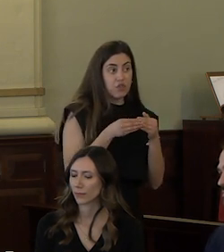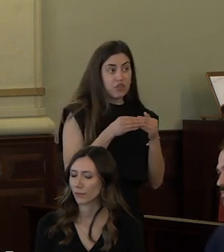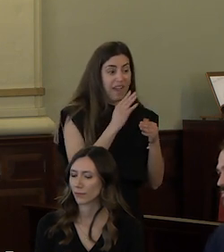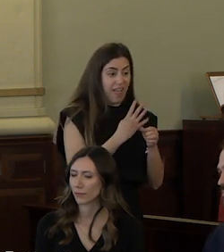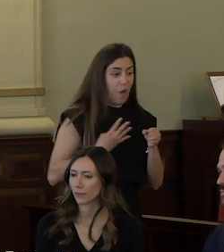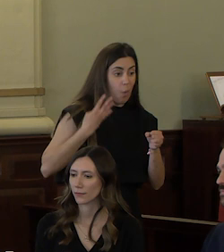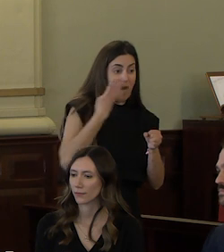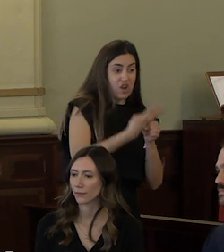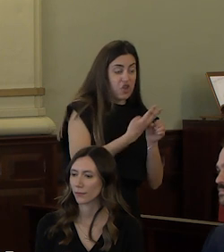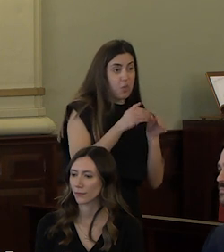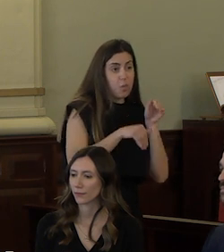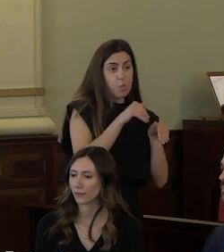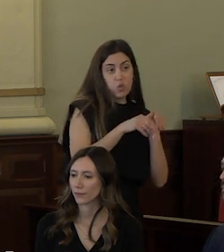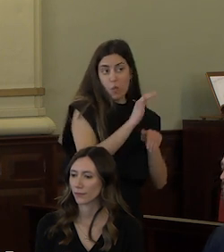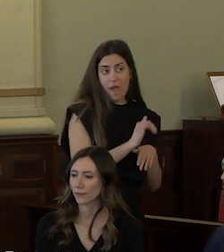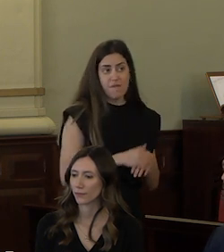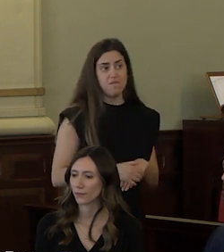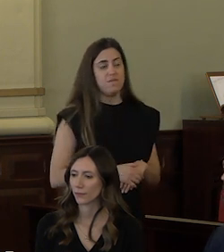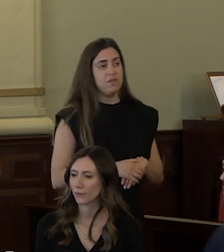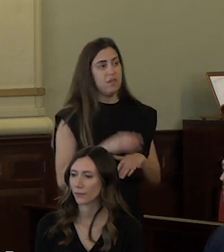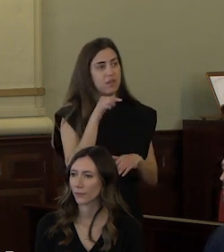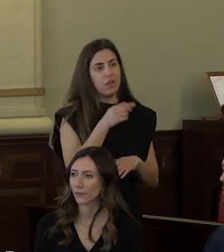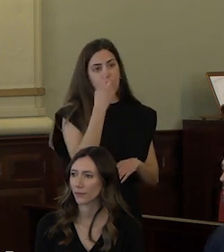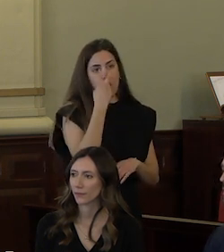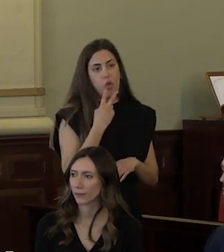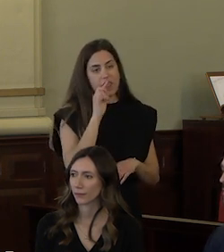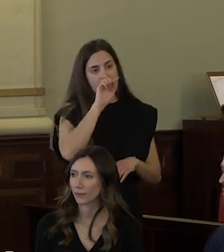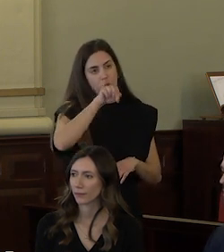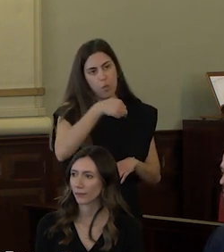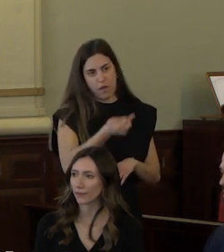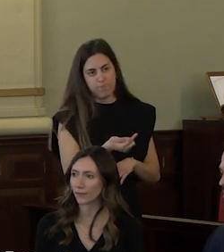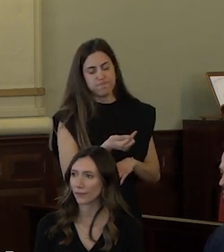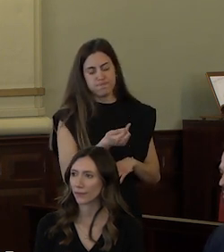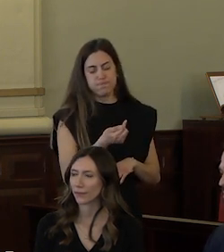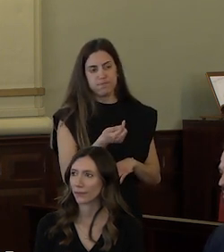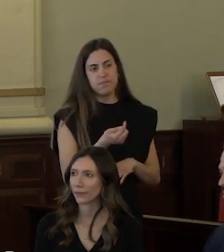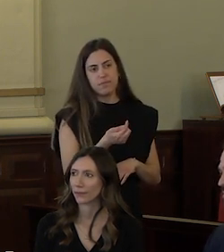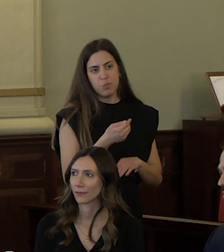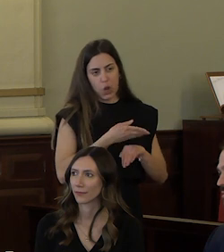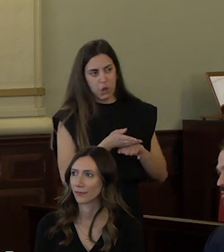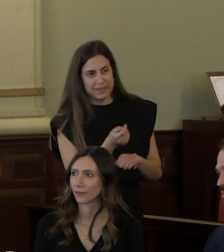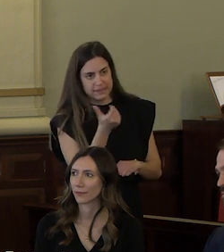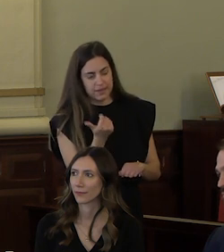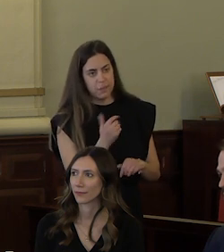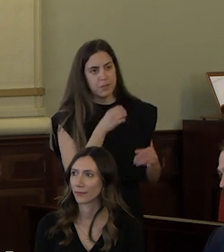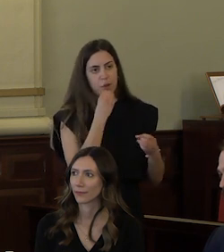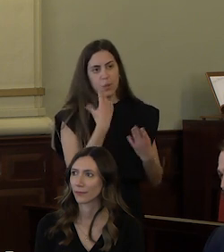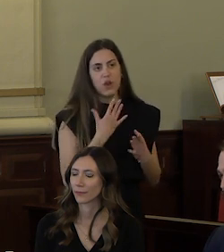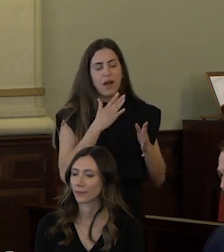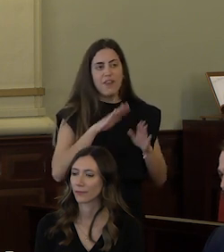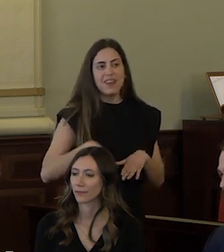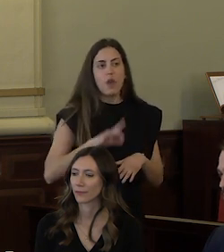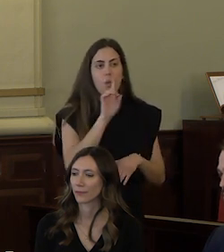participamos, votamos. La democracia, la ONCE, llegó un poquito después al país. Y bueno, pues el 1